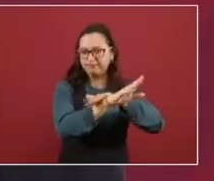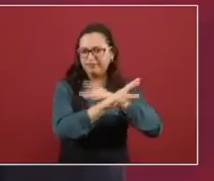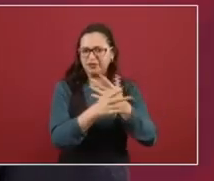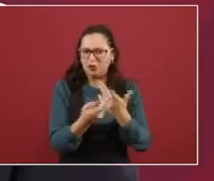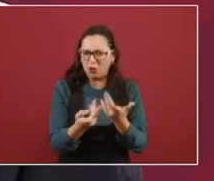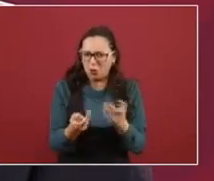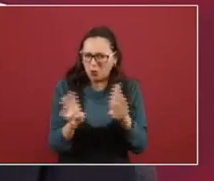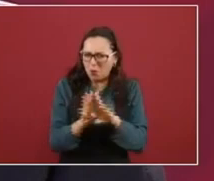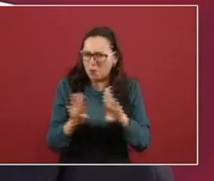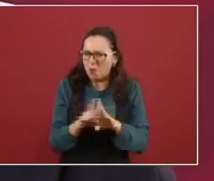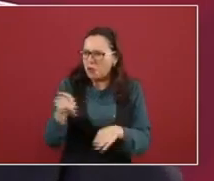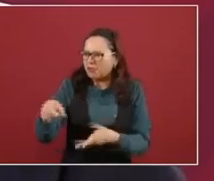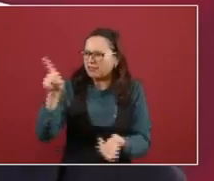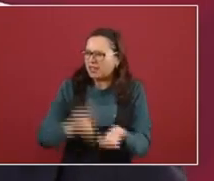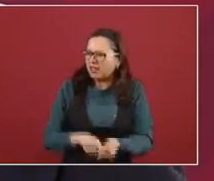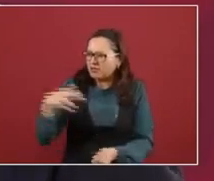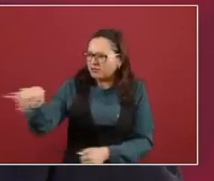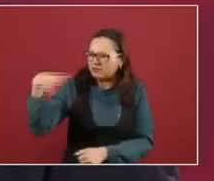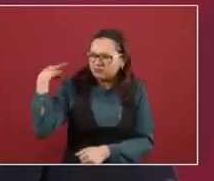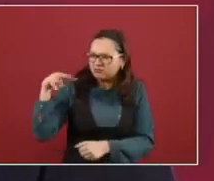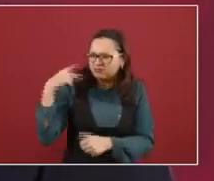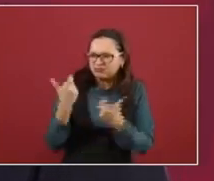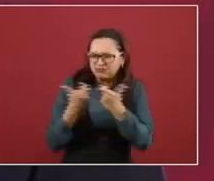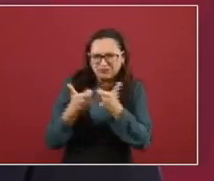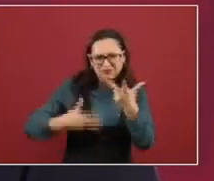con tanto potencial económico,